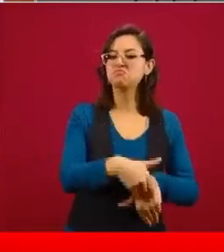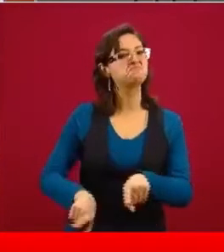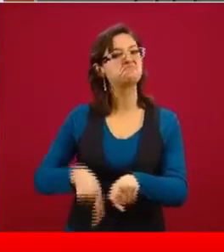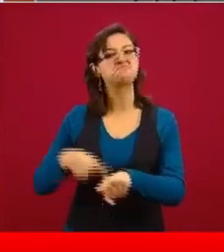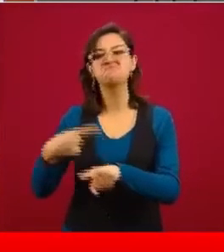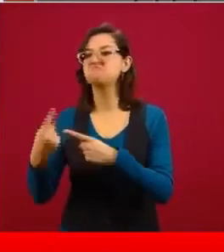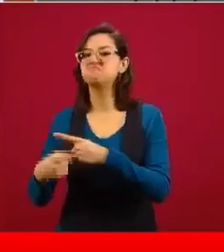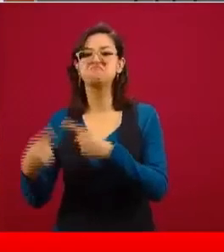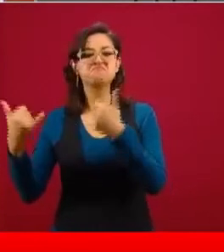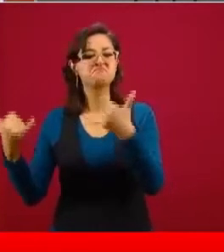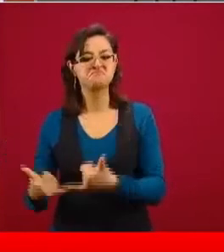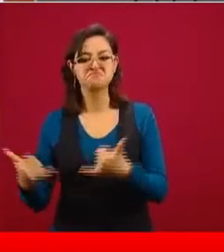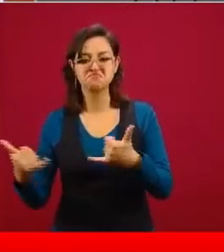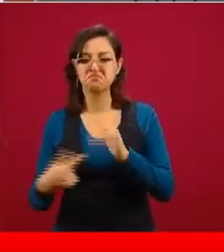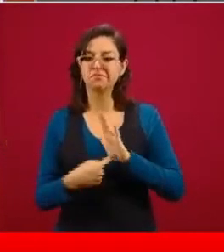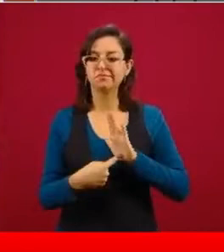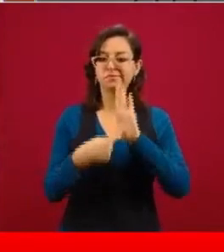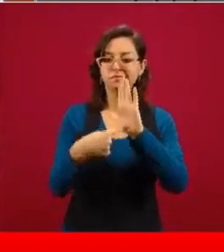Adelante.